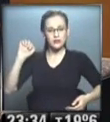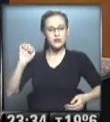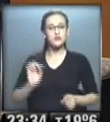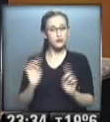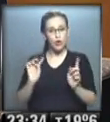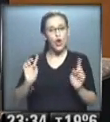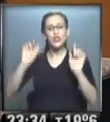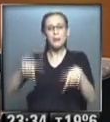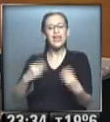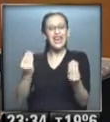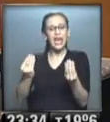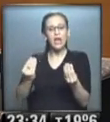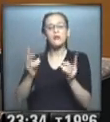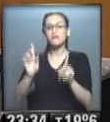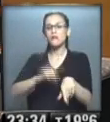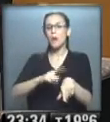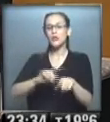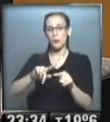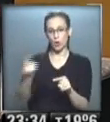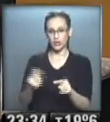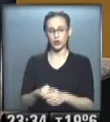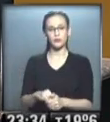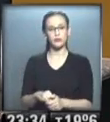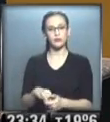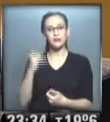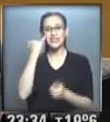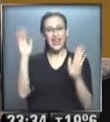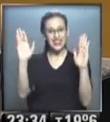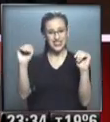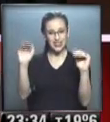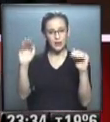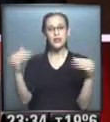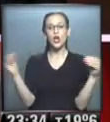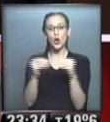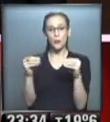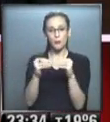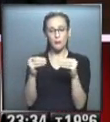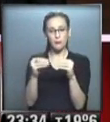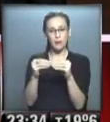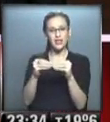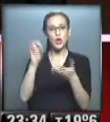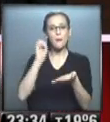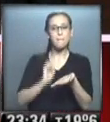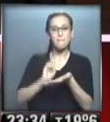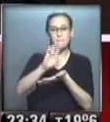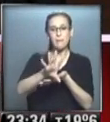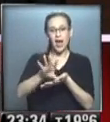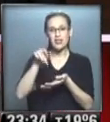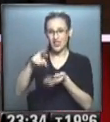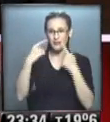que significó su momento político. Estamos despidiendo a nuestros compañeros que nos han enviado este material desde